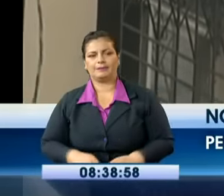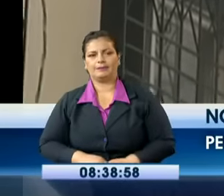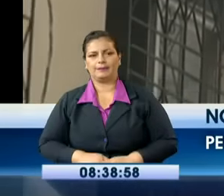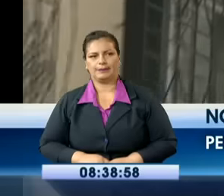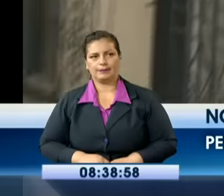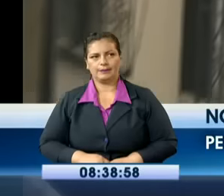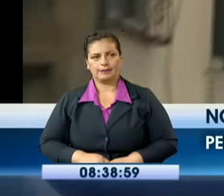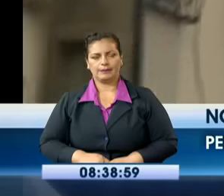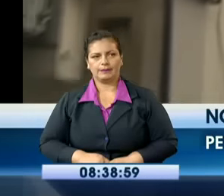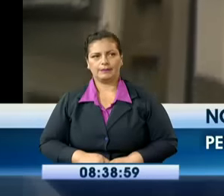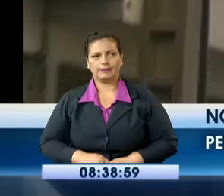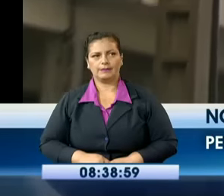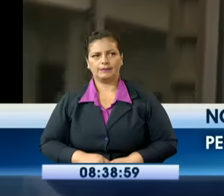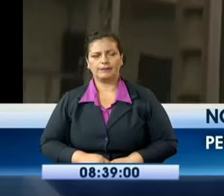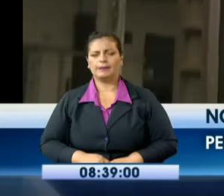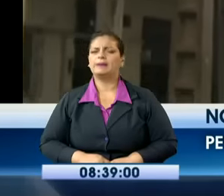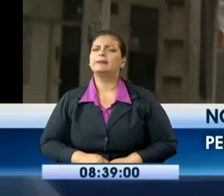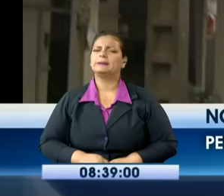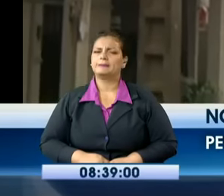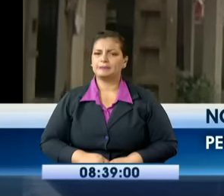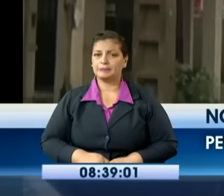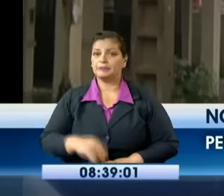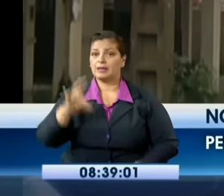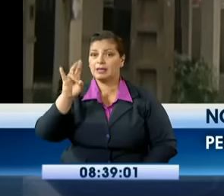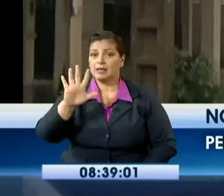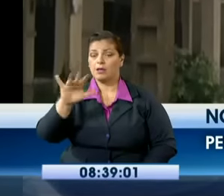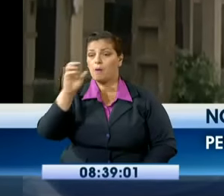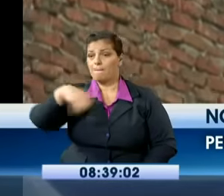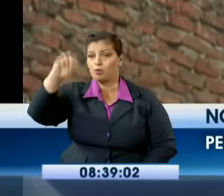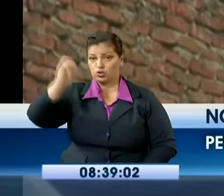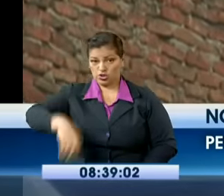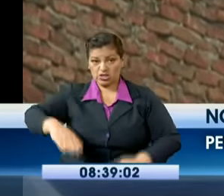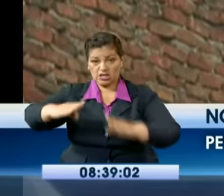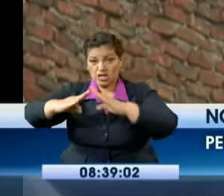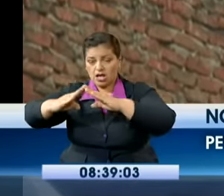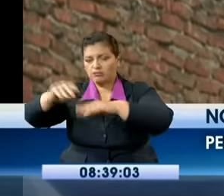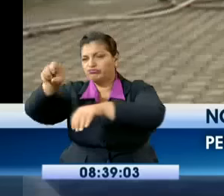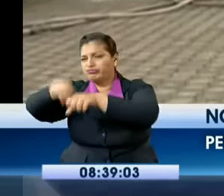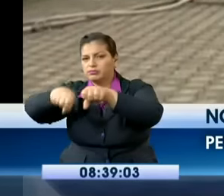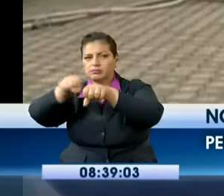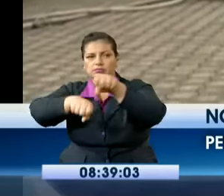El fuego dejó destrozos en un 75% de todo el inmueble.